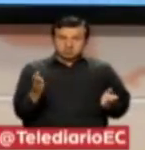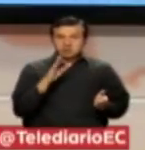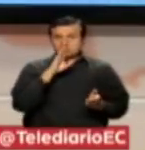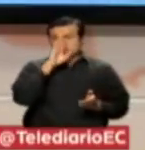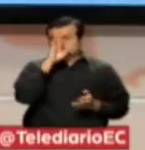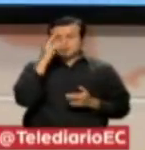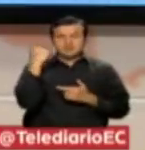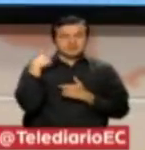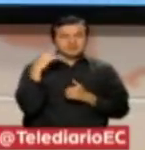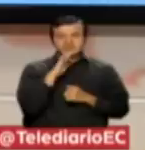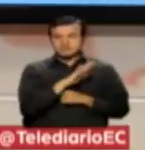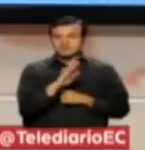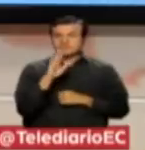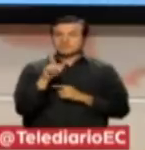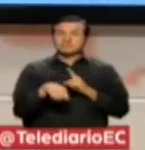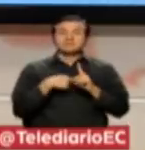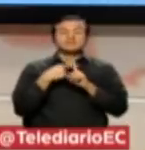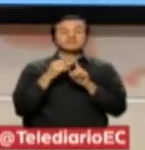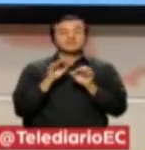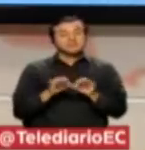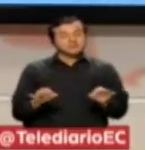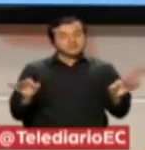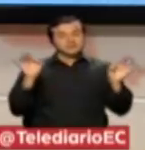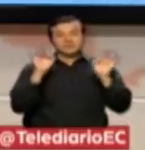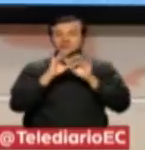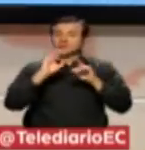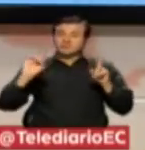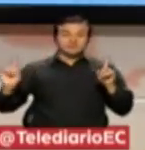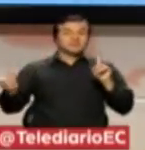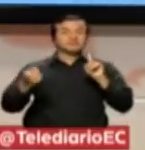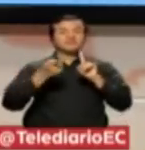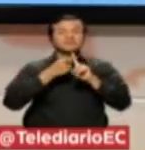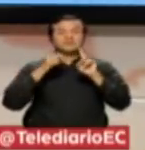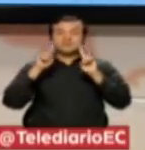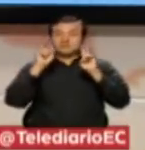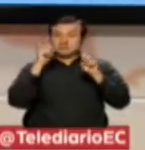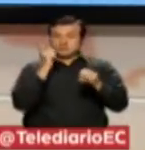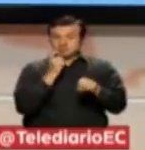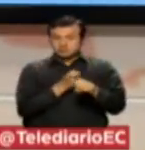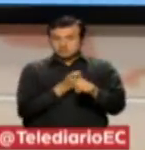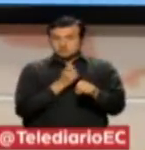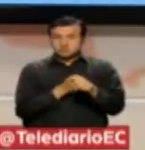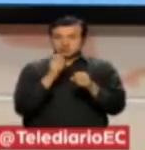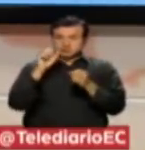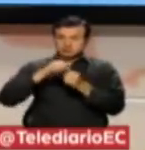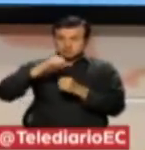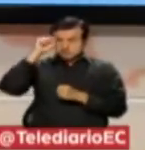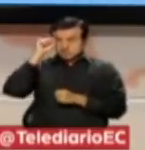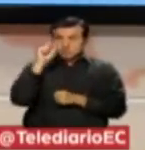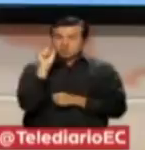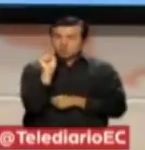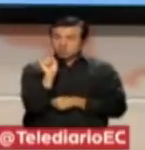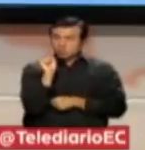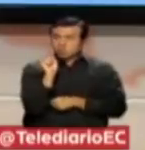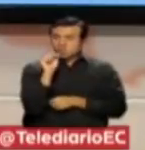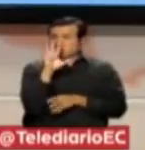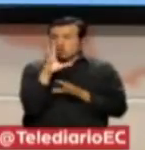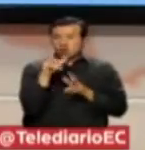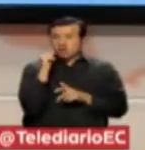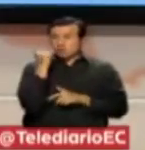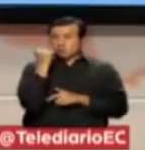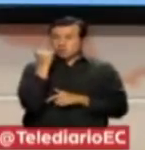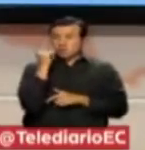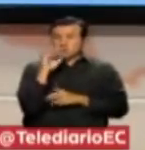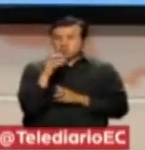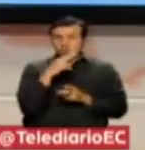les correspondió. Y creo que lo fundamental es entender que este es el primer caso específico de haber encontrado una aguja en un pajar de la corrupción.